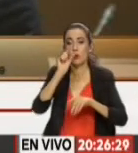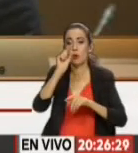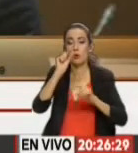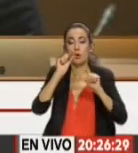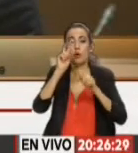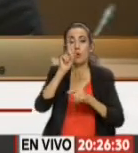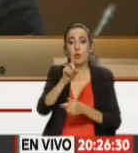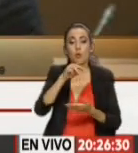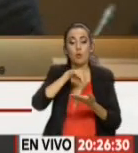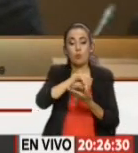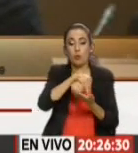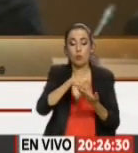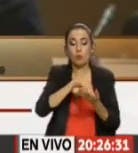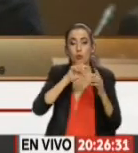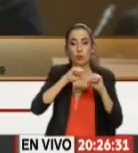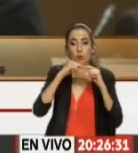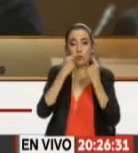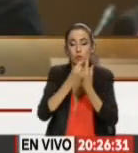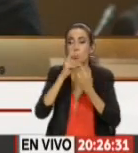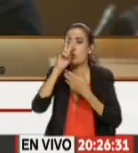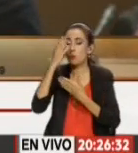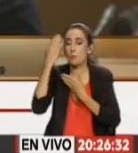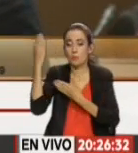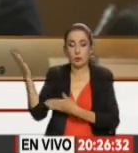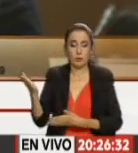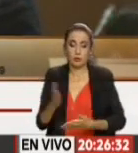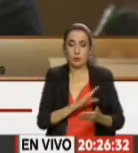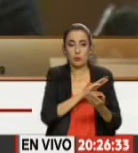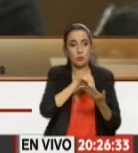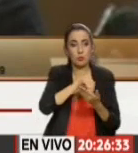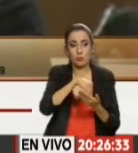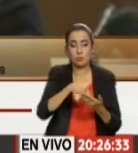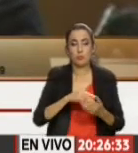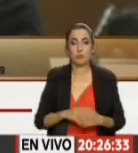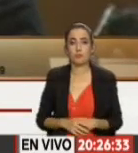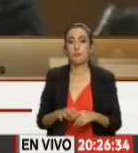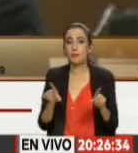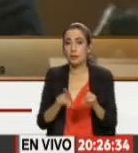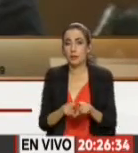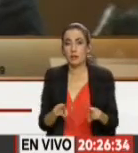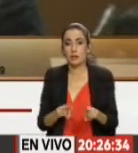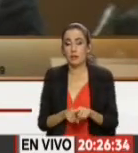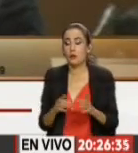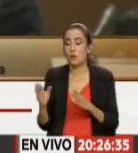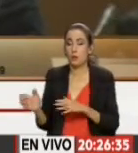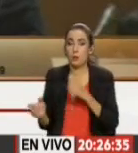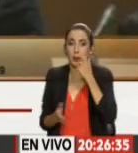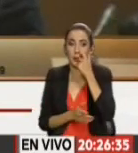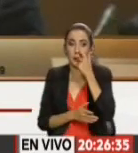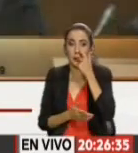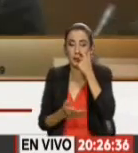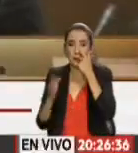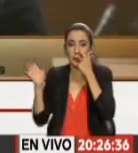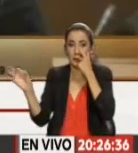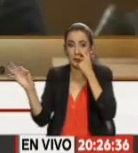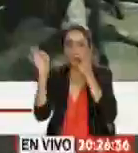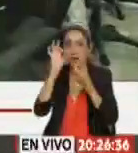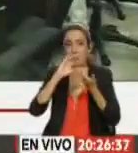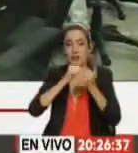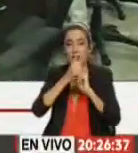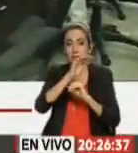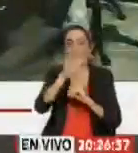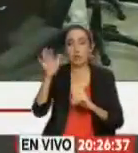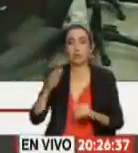de cada grupo político representado en la Asamblea Nacional, el mismo que deberá ser representado por cada